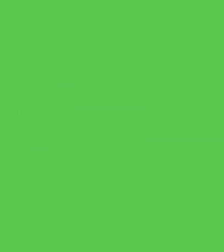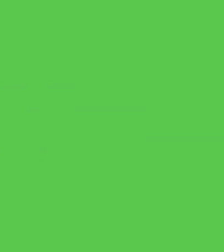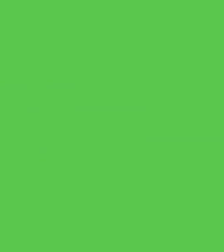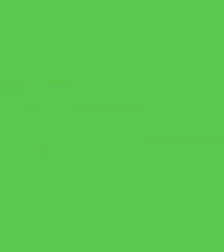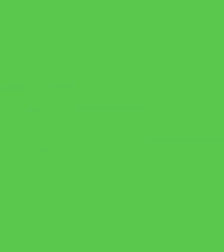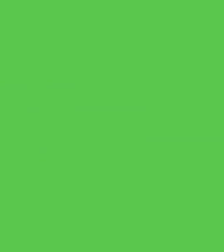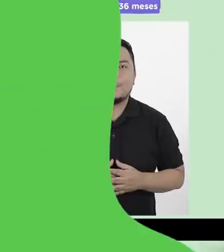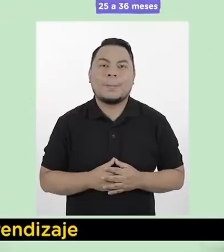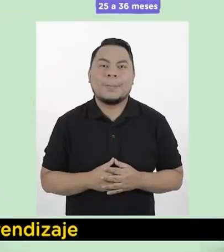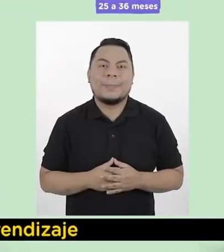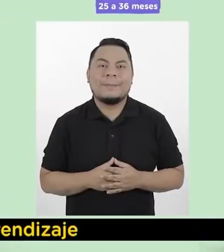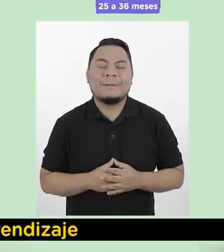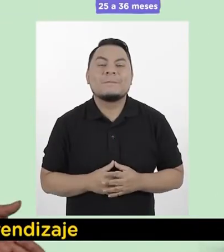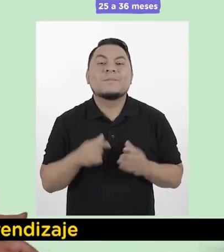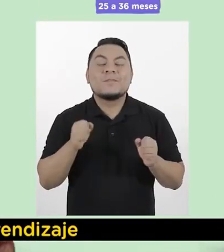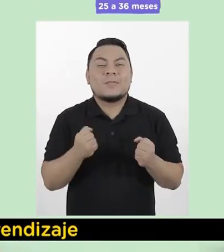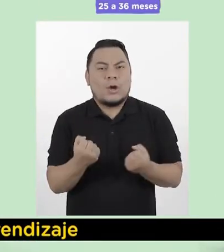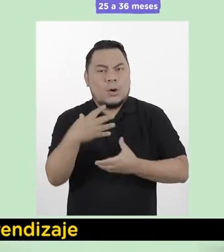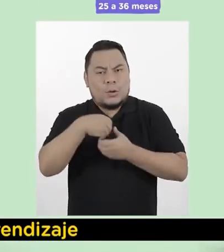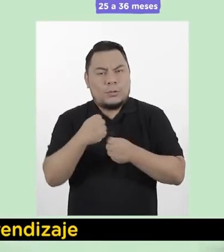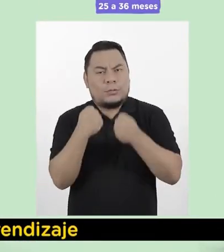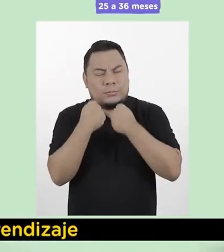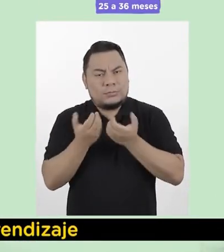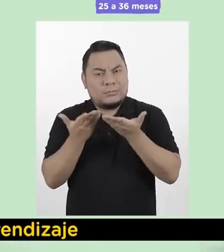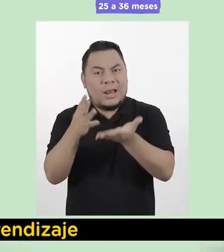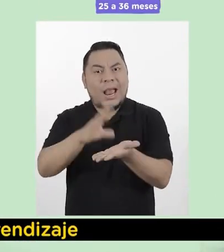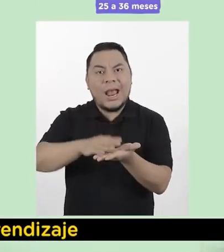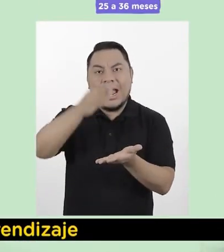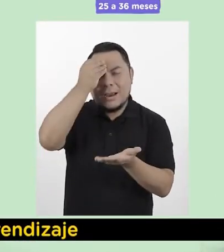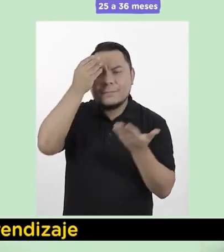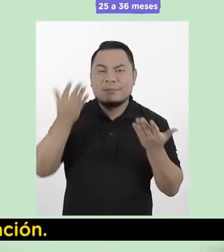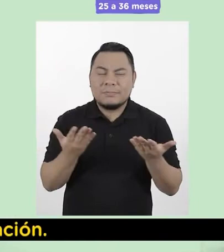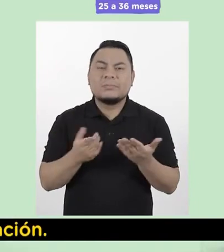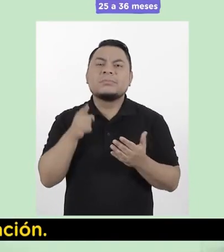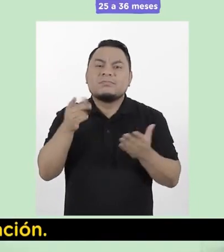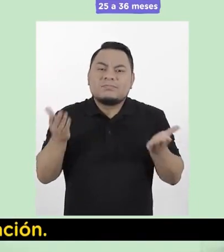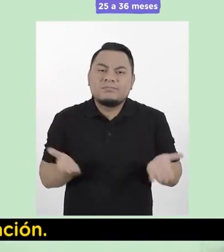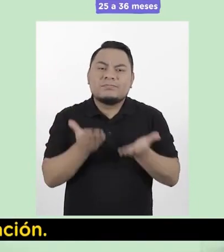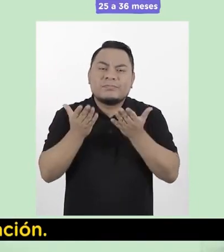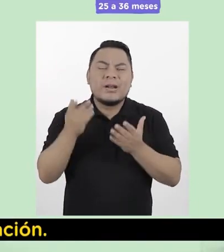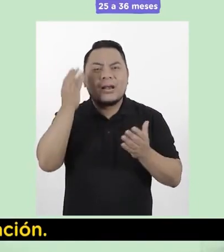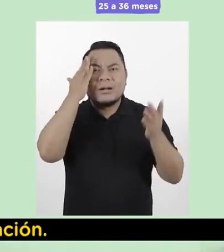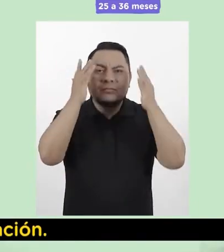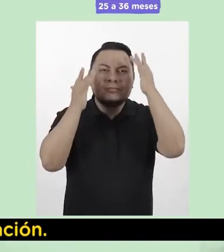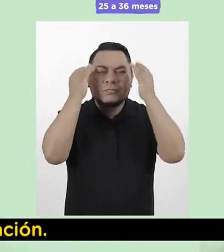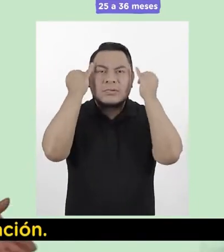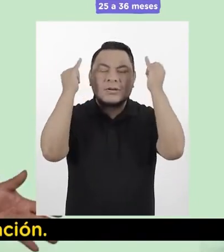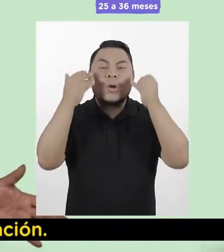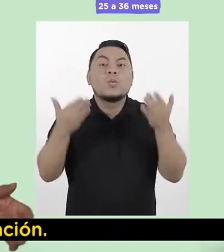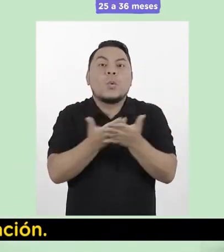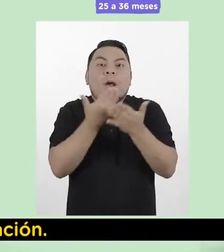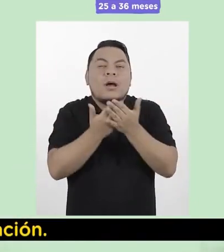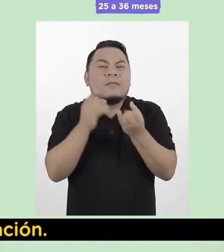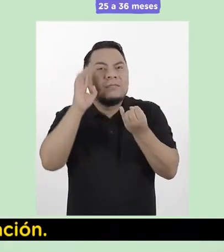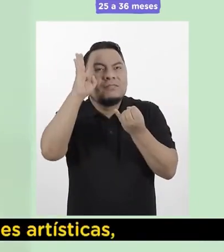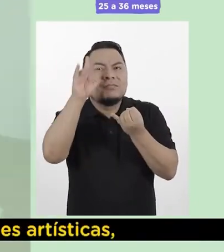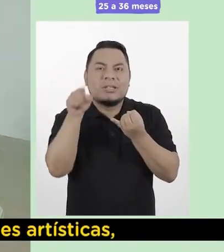libre. Es una poderosa herramienta de aprendizaje que estimula la creación e